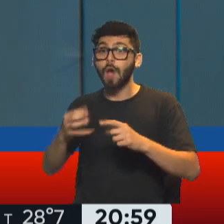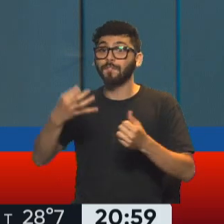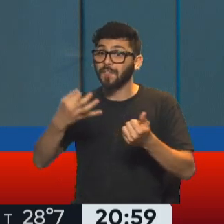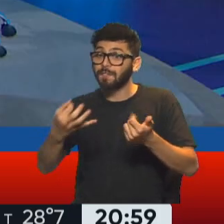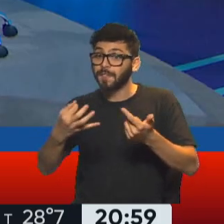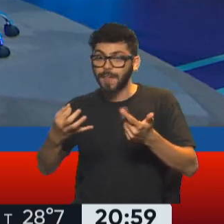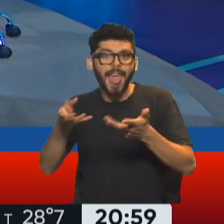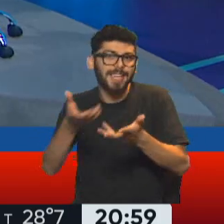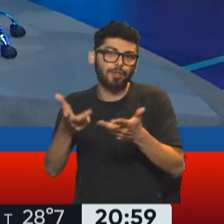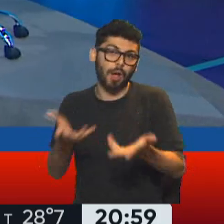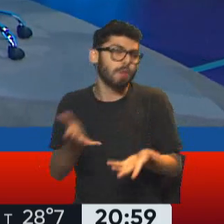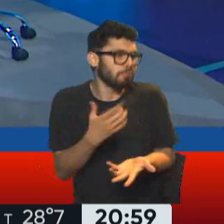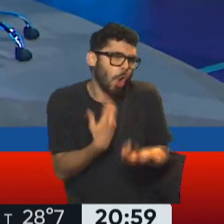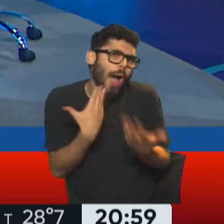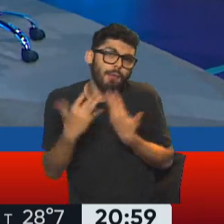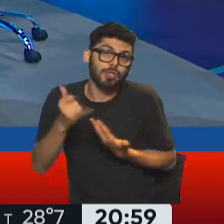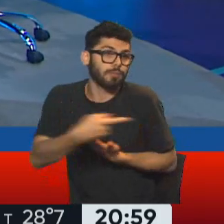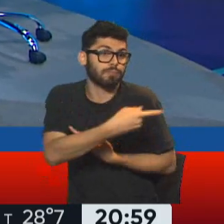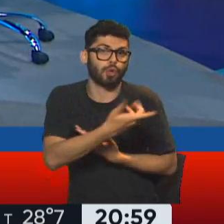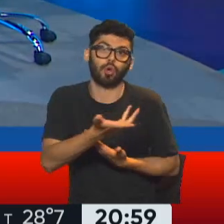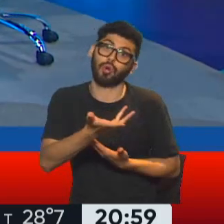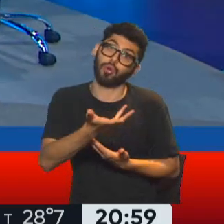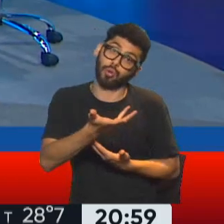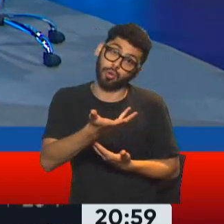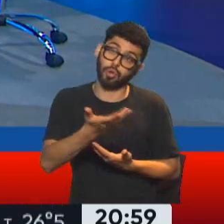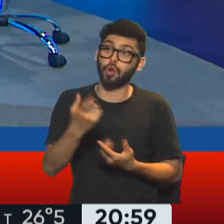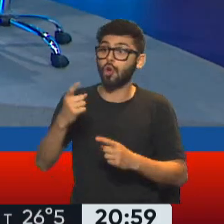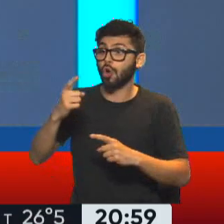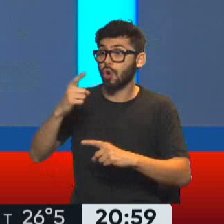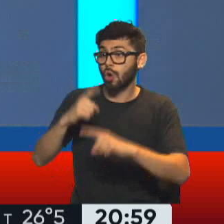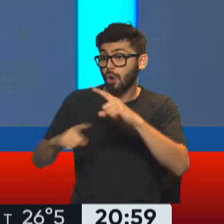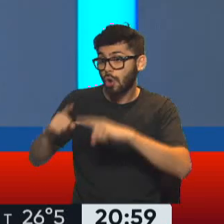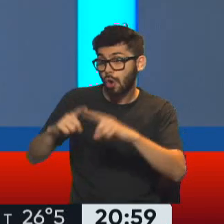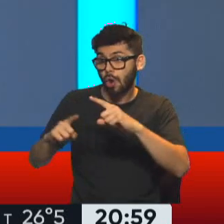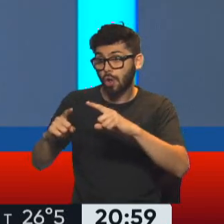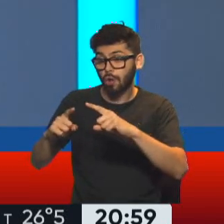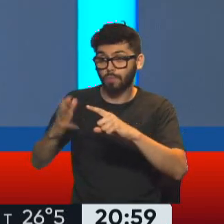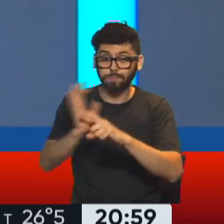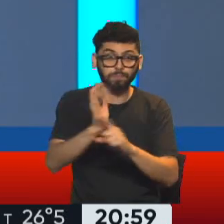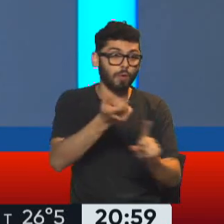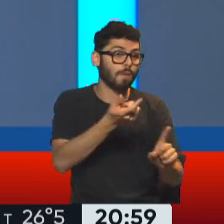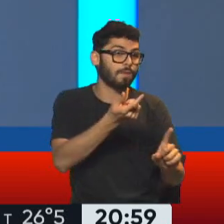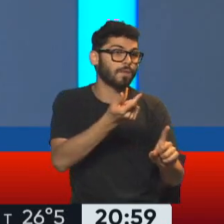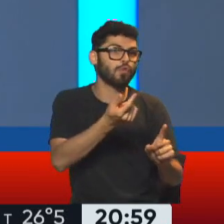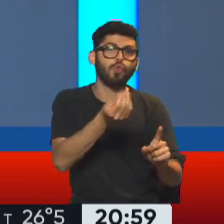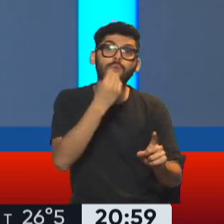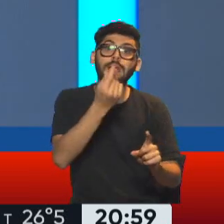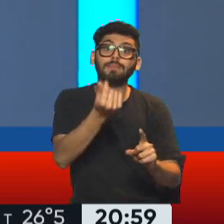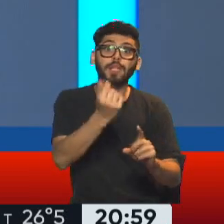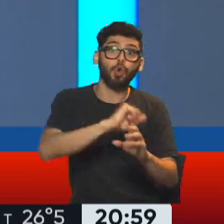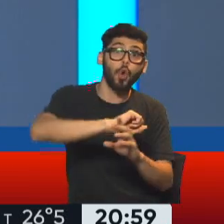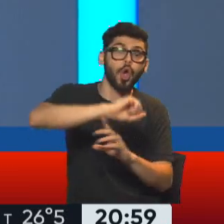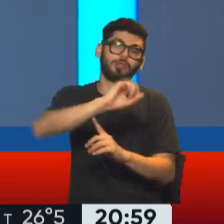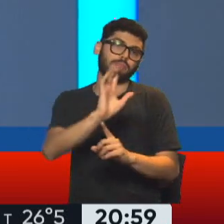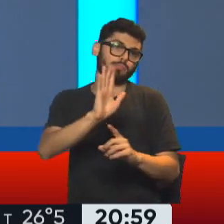bien. Bueno, hablamos, pero no se puede hablar de la gestión de gobierno si no hablas de cómo ponerle precio, freno a los alimentos, a